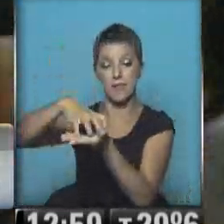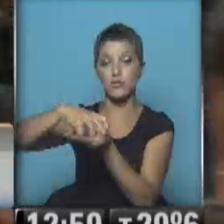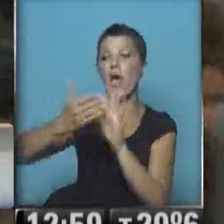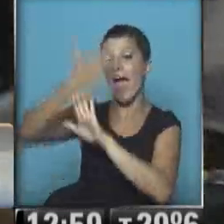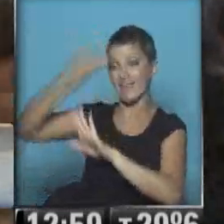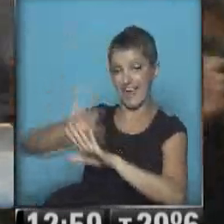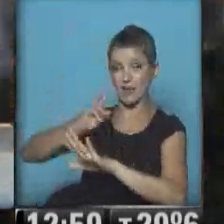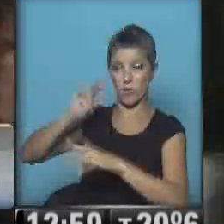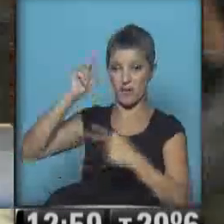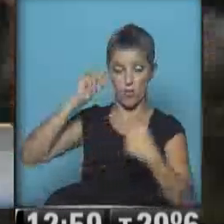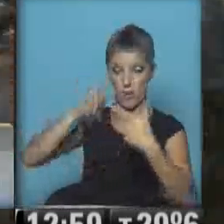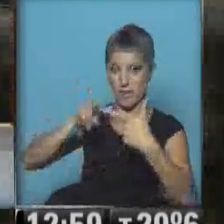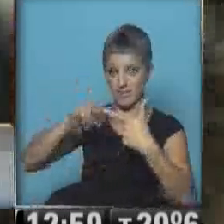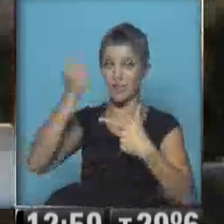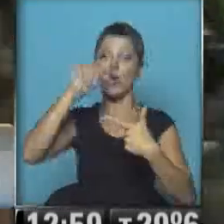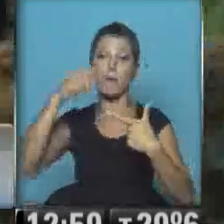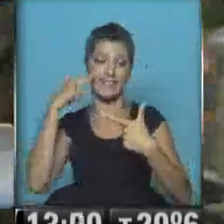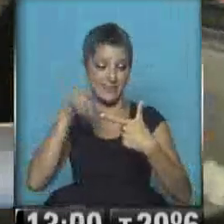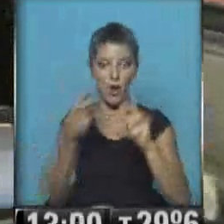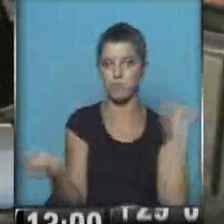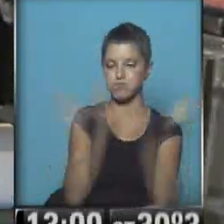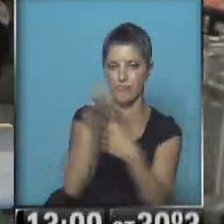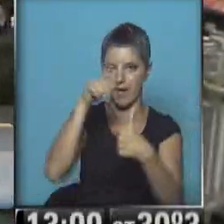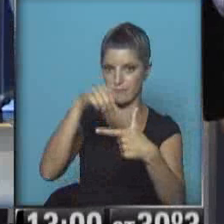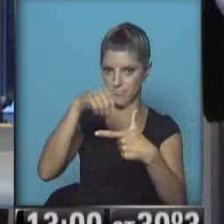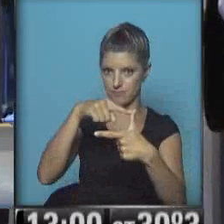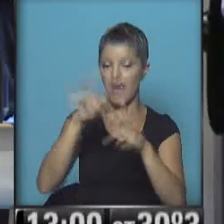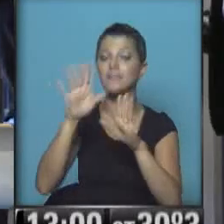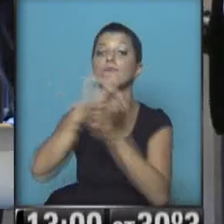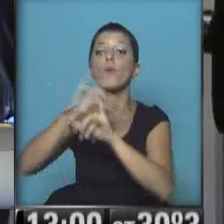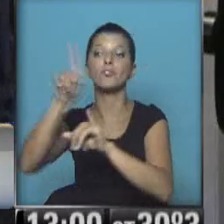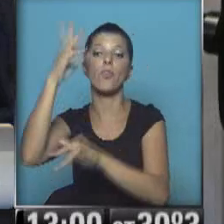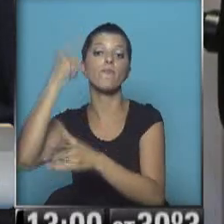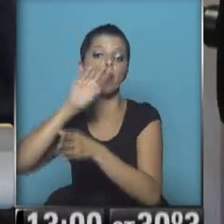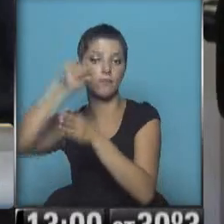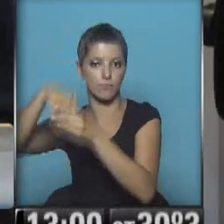2009, según datos oficiales del Ministerio del Interior de Francia.